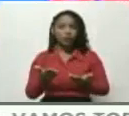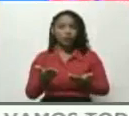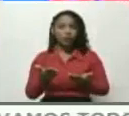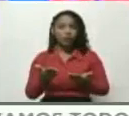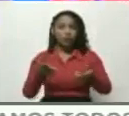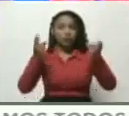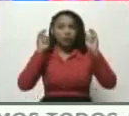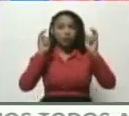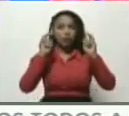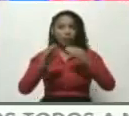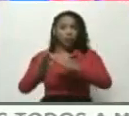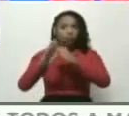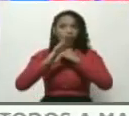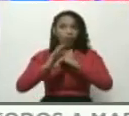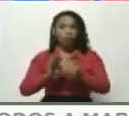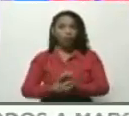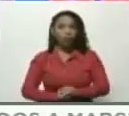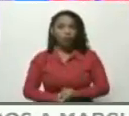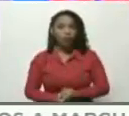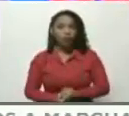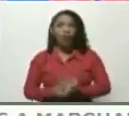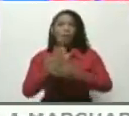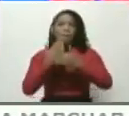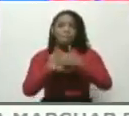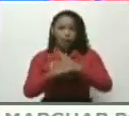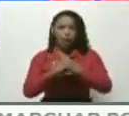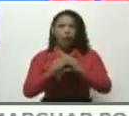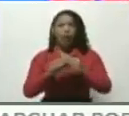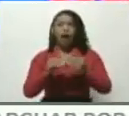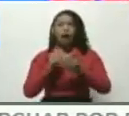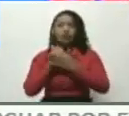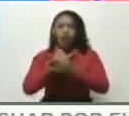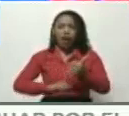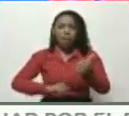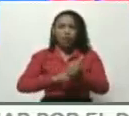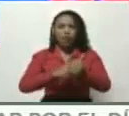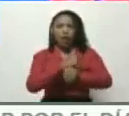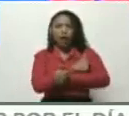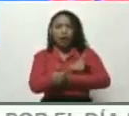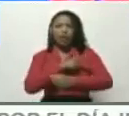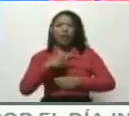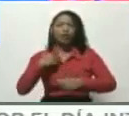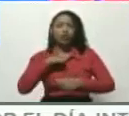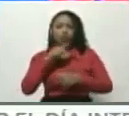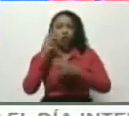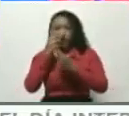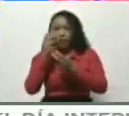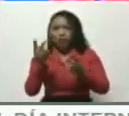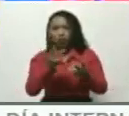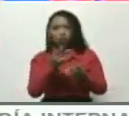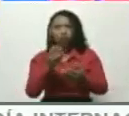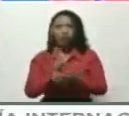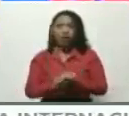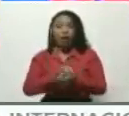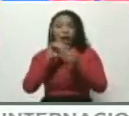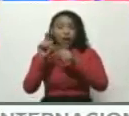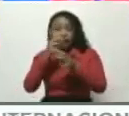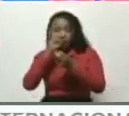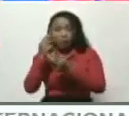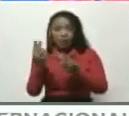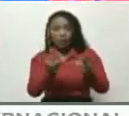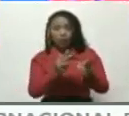producto del bloqueo. Vamos a resarcir las heridas y esa es la invitación, Diosdado, esa es la